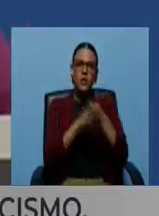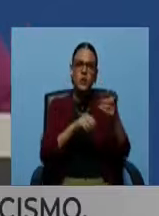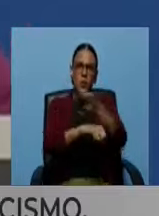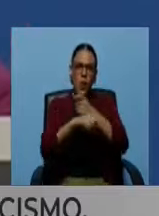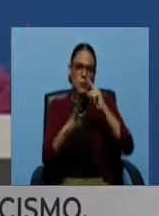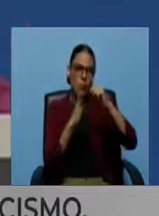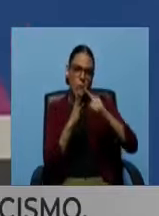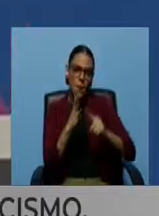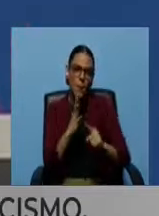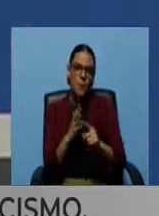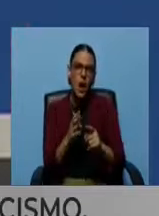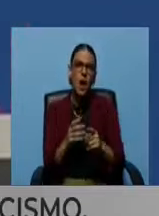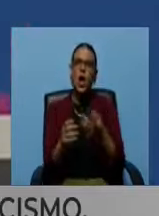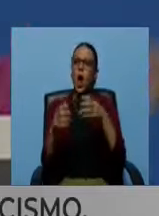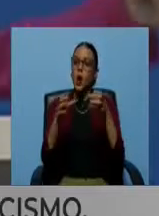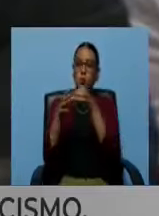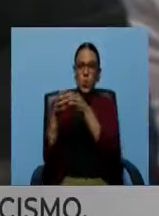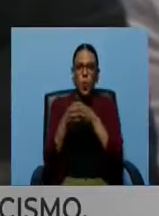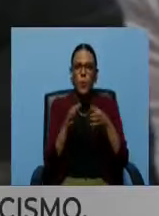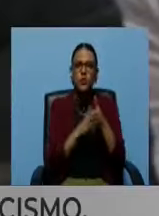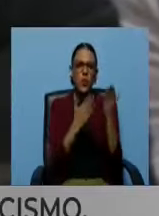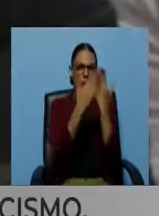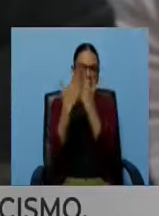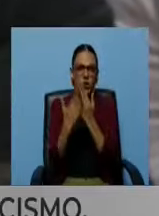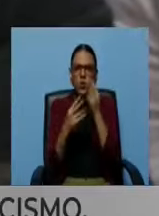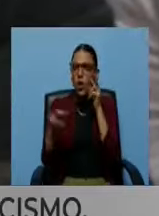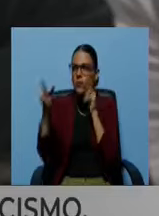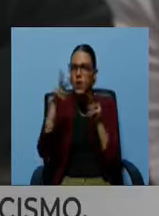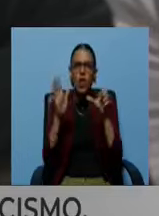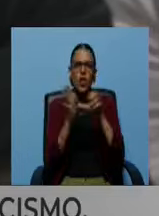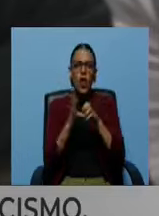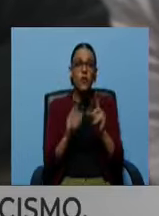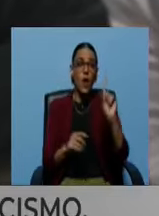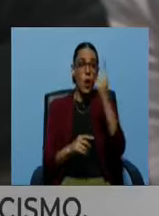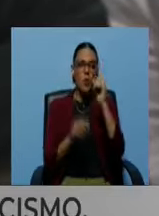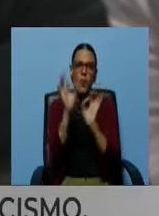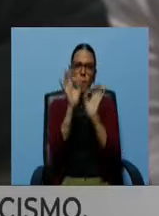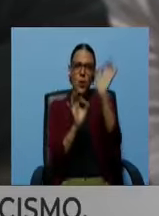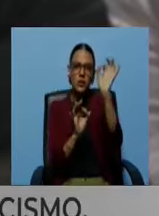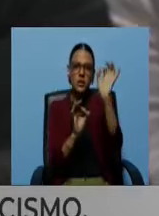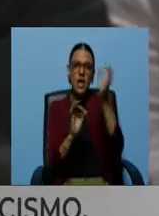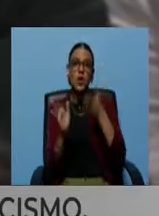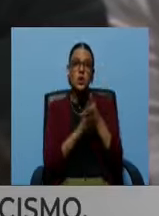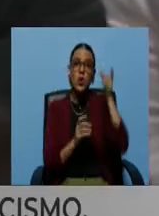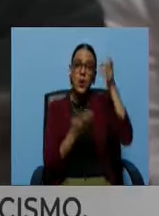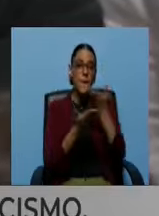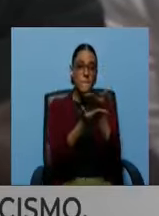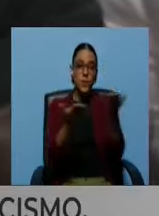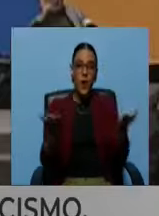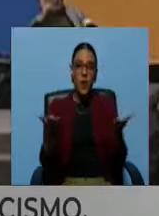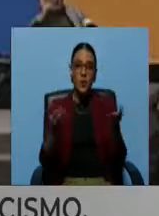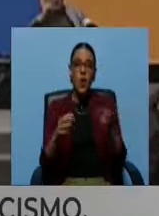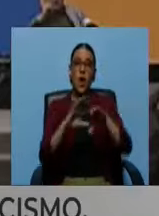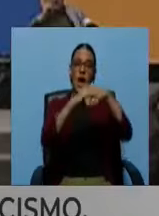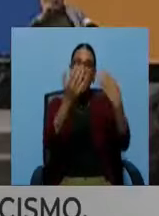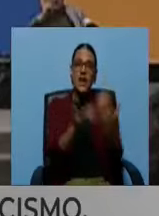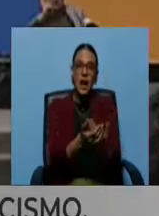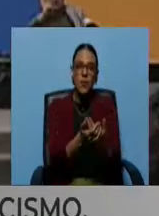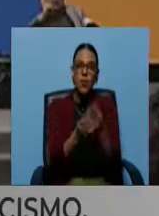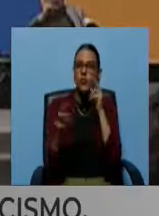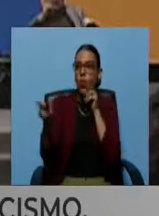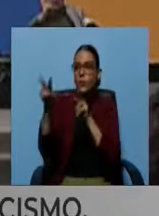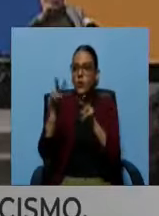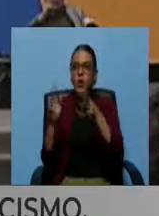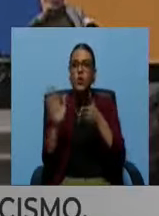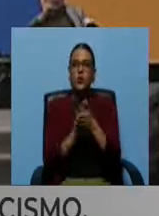gubernamentales, organismos estudiosos, donde un 1% de la población en el mundo concentra